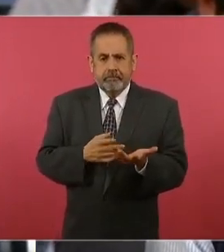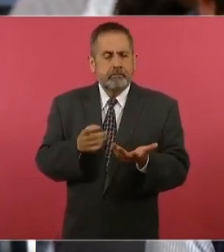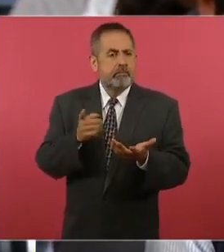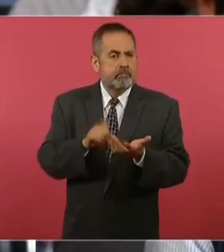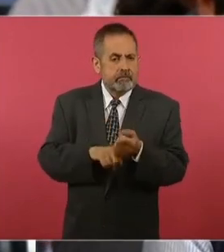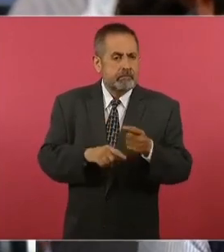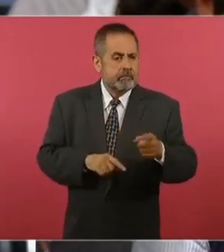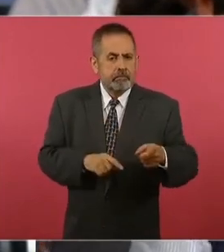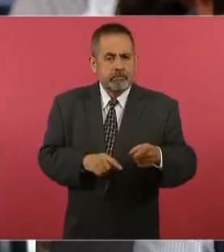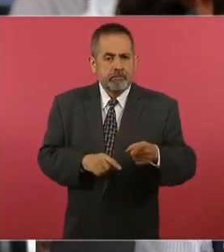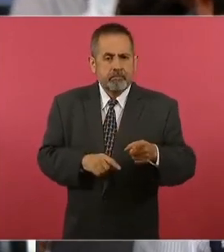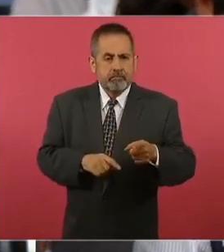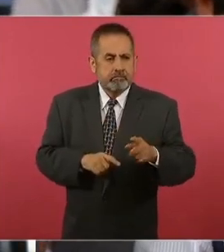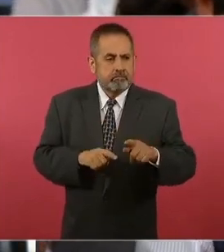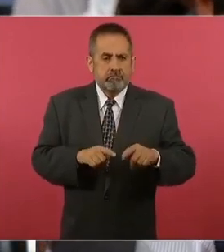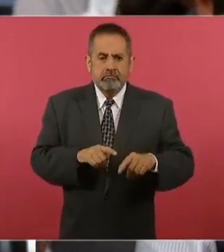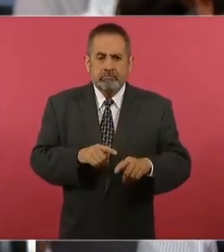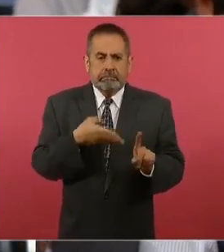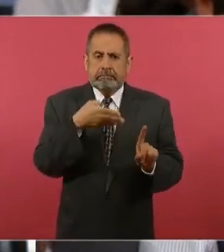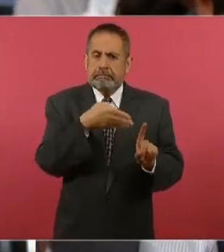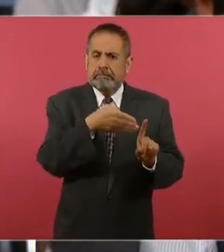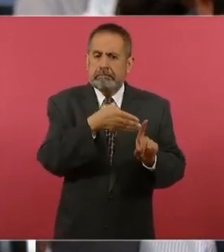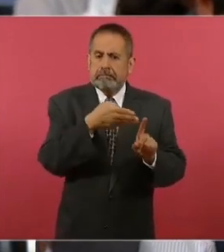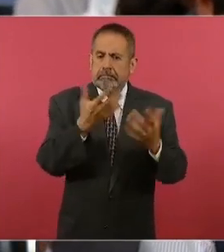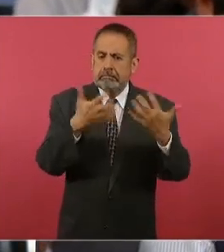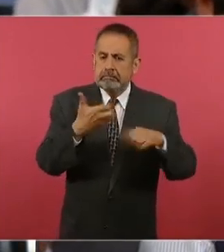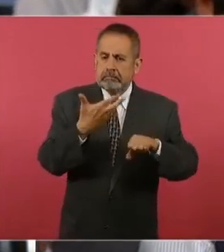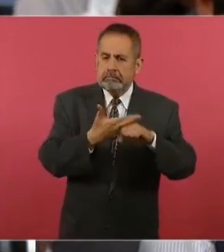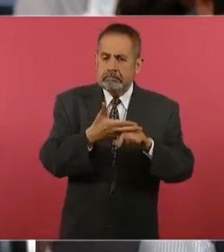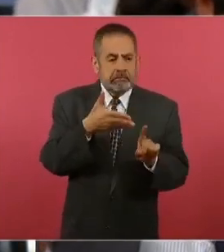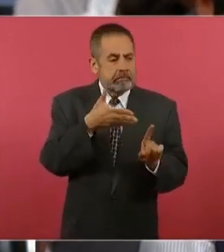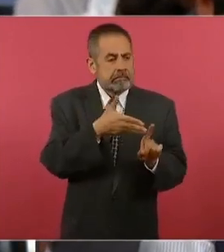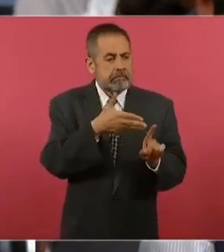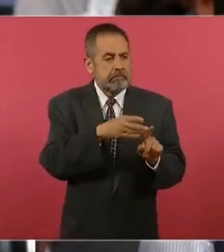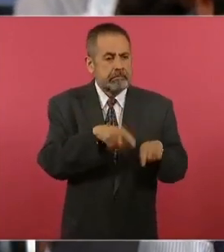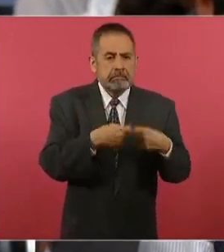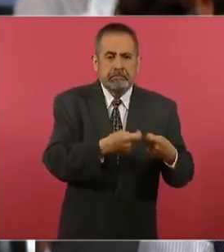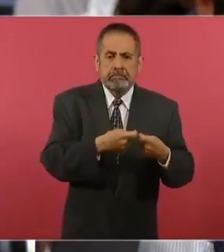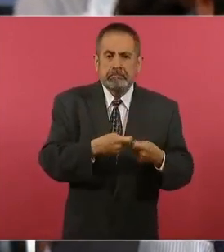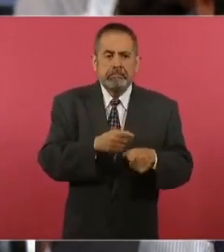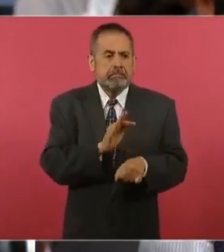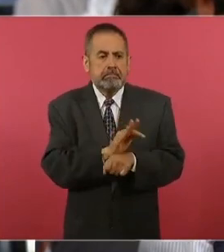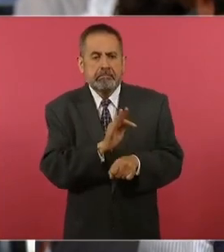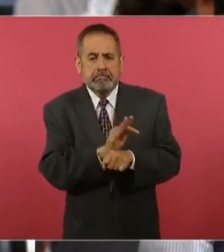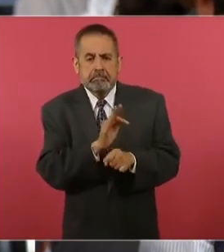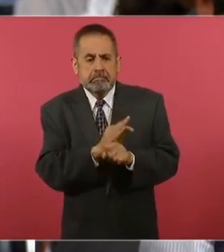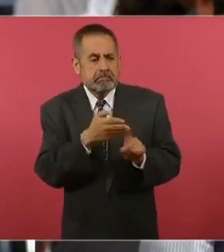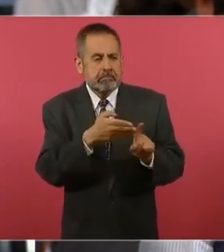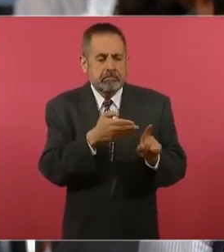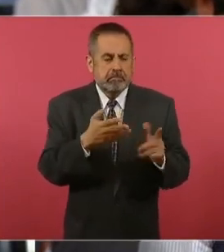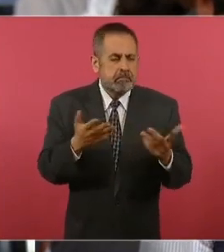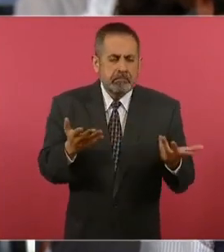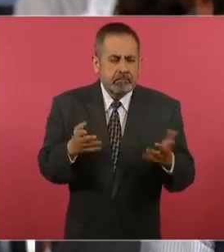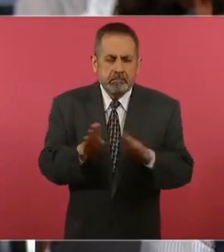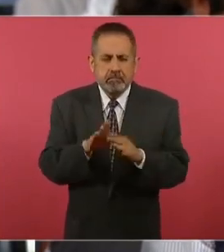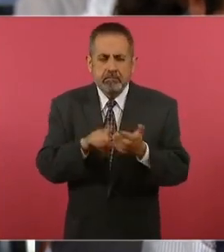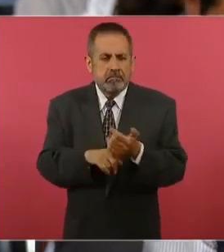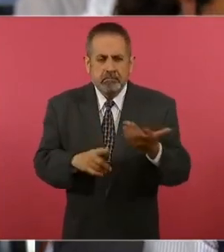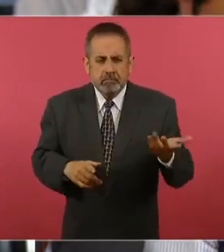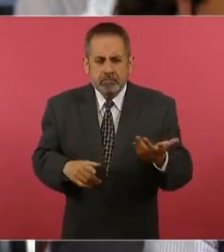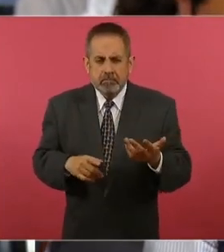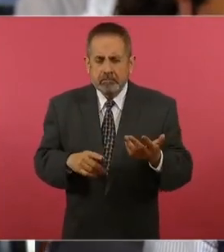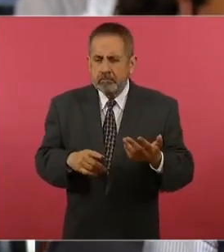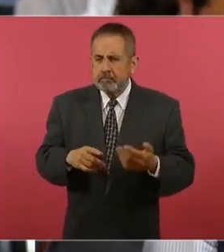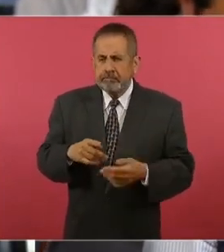beneficiando a esta empresa que todavía tiene contratos vigentes, o cuál sería el mensaje, cómo ahí